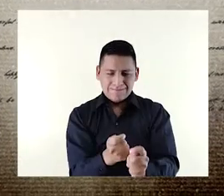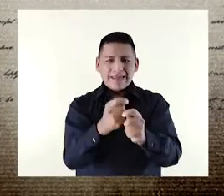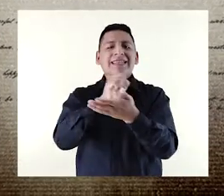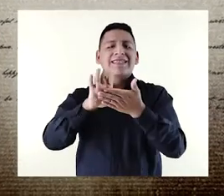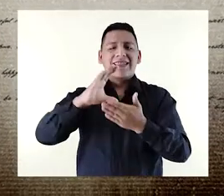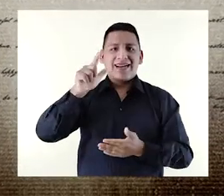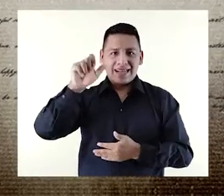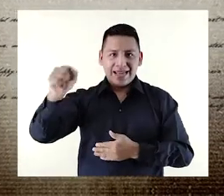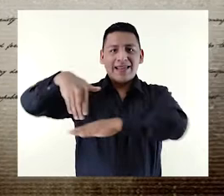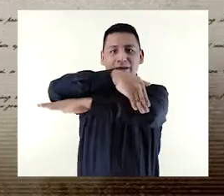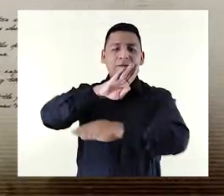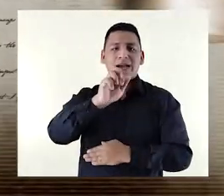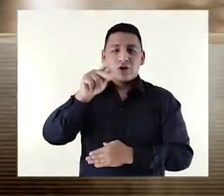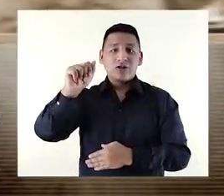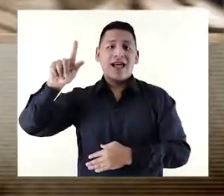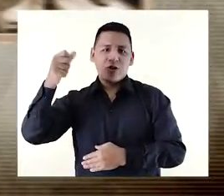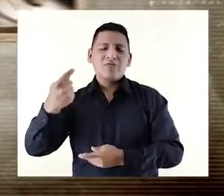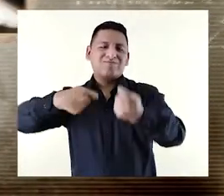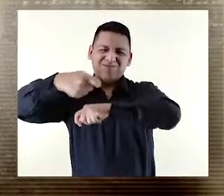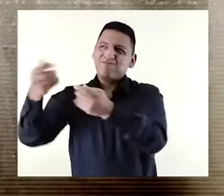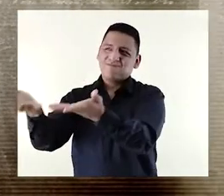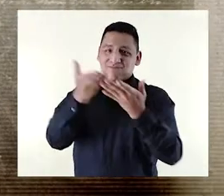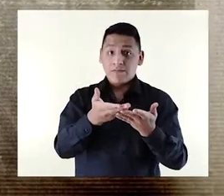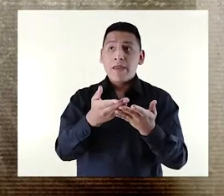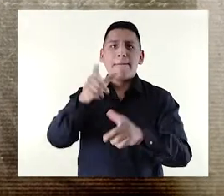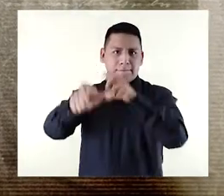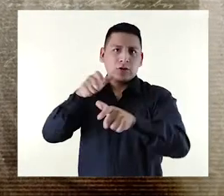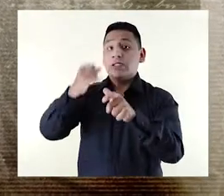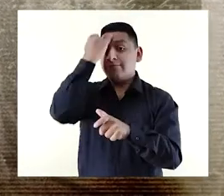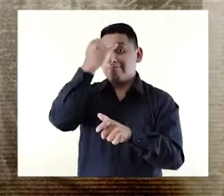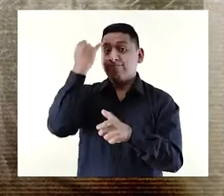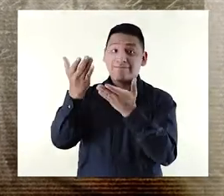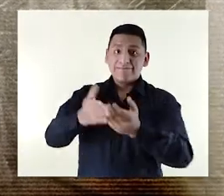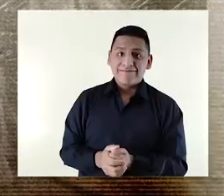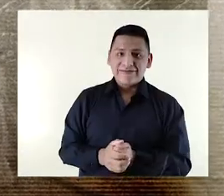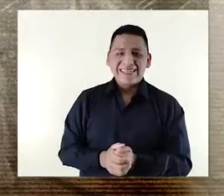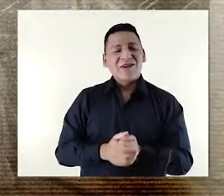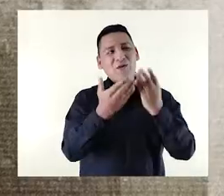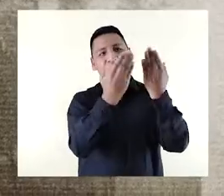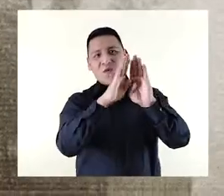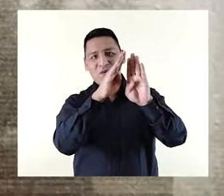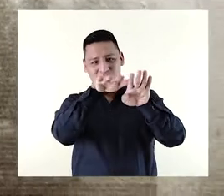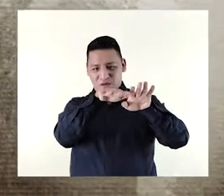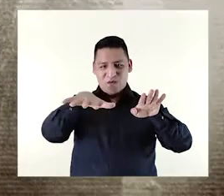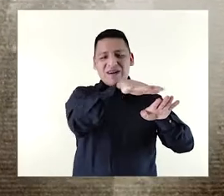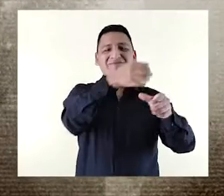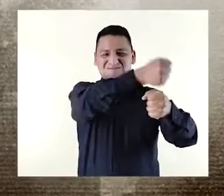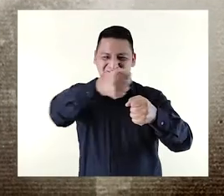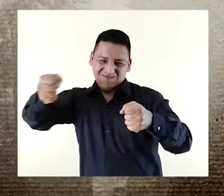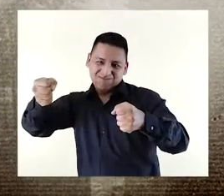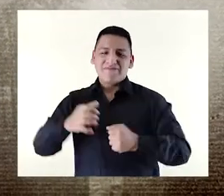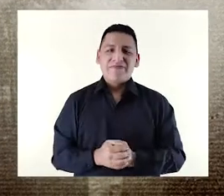de molino de Santa Clara de Barrios Altos cuando sus dueños la vendieron. Personajes italianos, por supuesto, y son los que adornan la entrada.